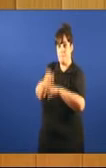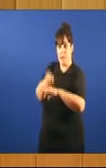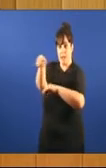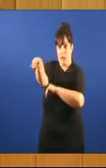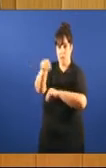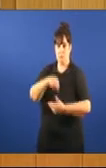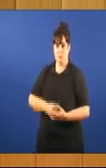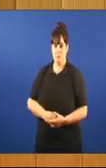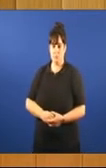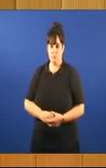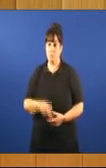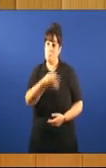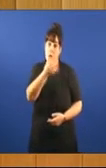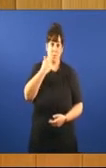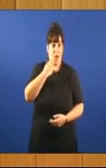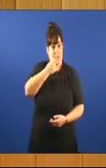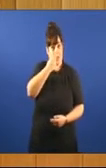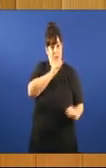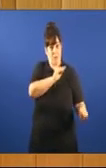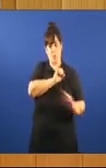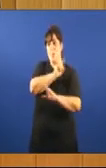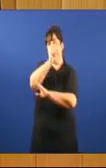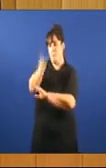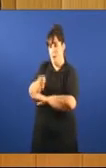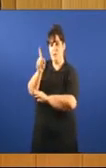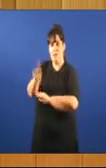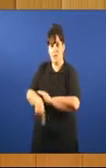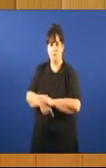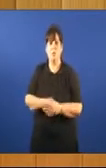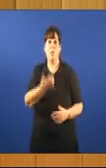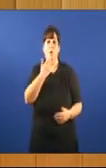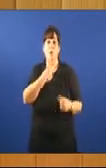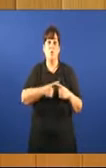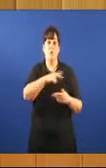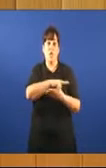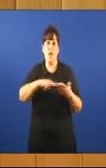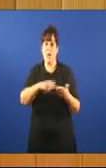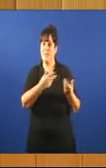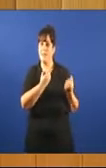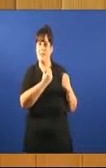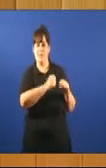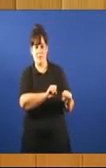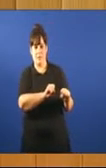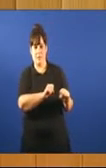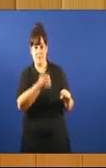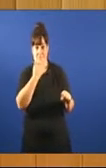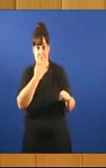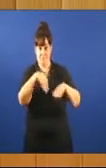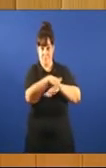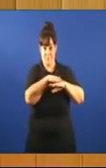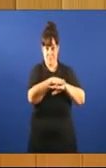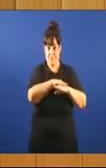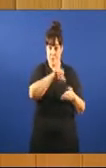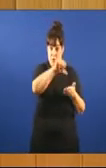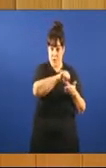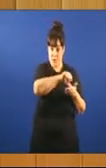Varias comunidades estableceron ese imposto. A Xunta, en cambio, non quixo. O goberno central, para deixalos